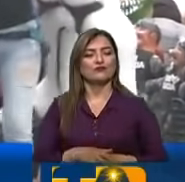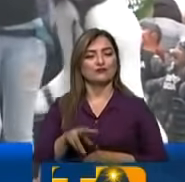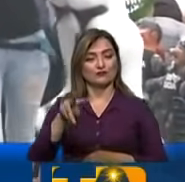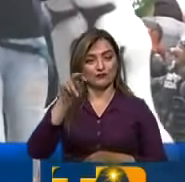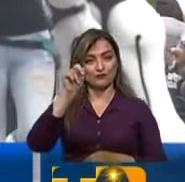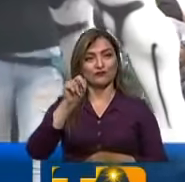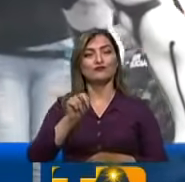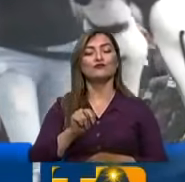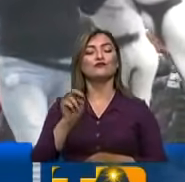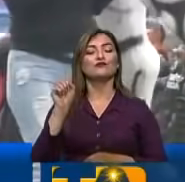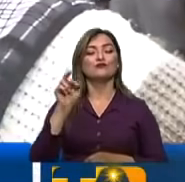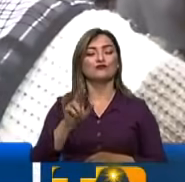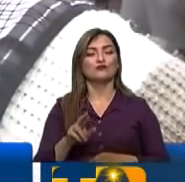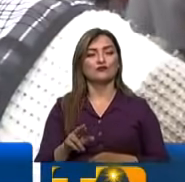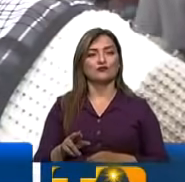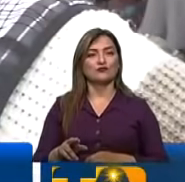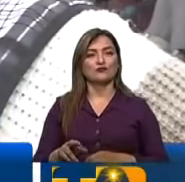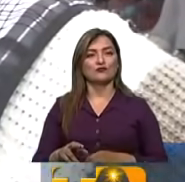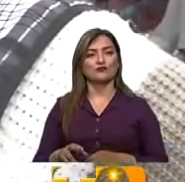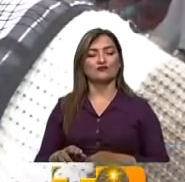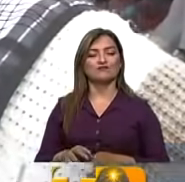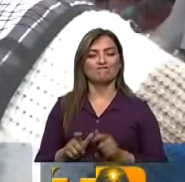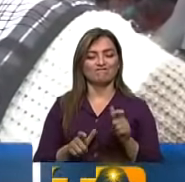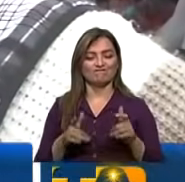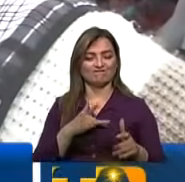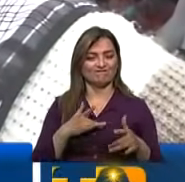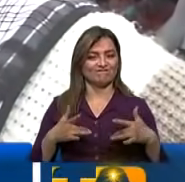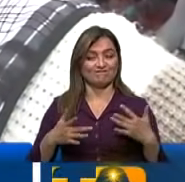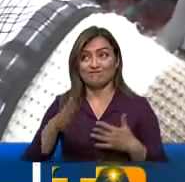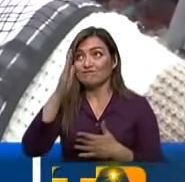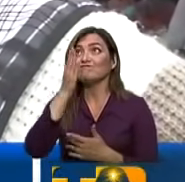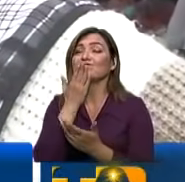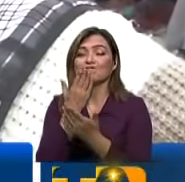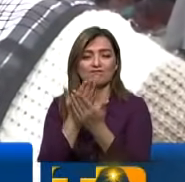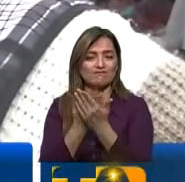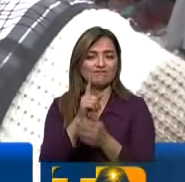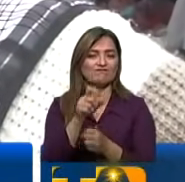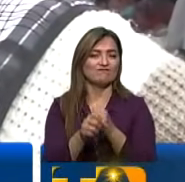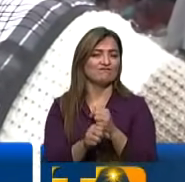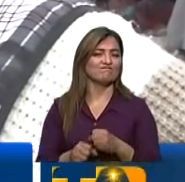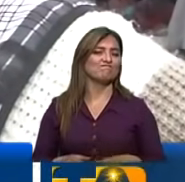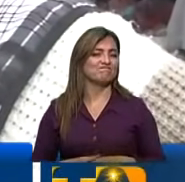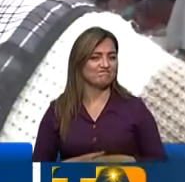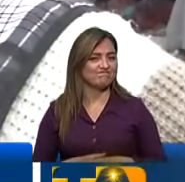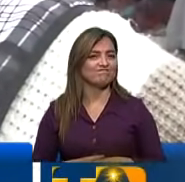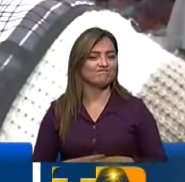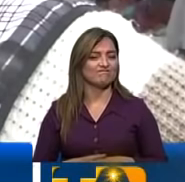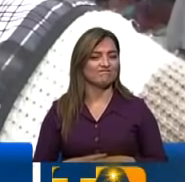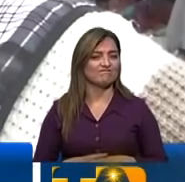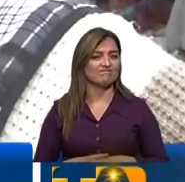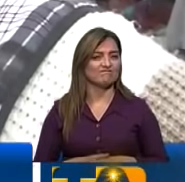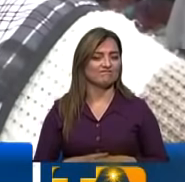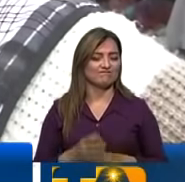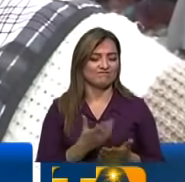norte como en el sur de la capital. Está muy contenta la gente, agradecida a Dios por un año más, ¿no? que se ha abierto para poder